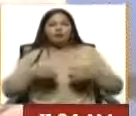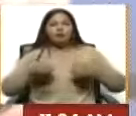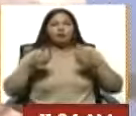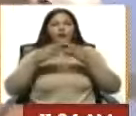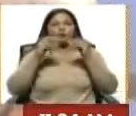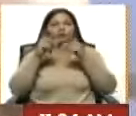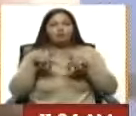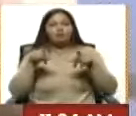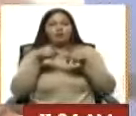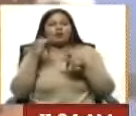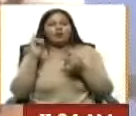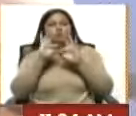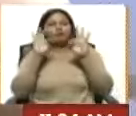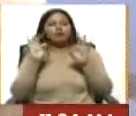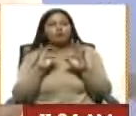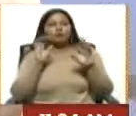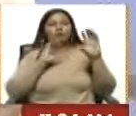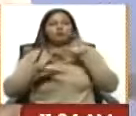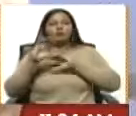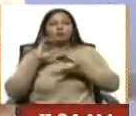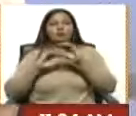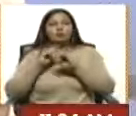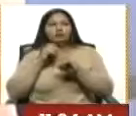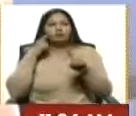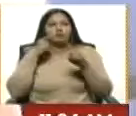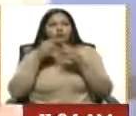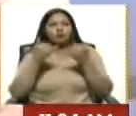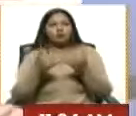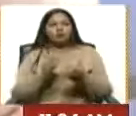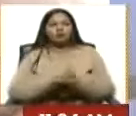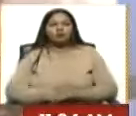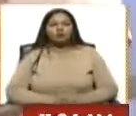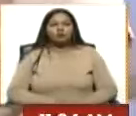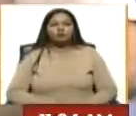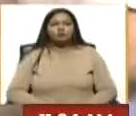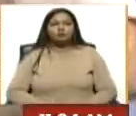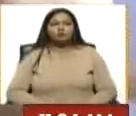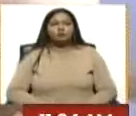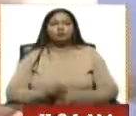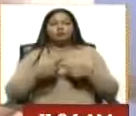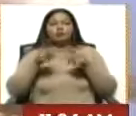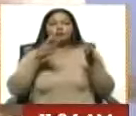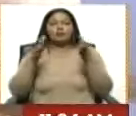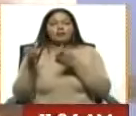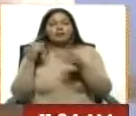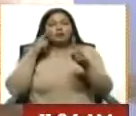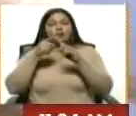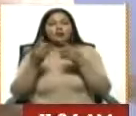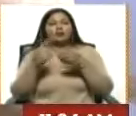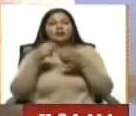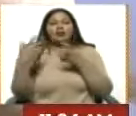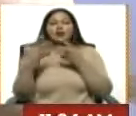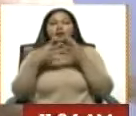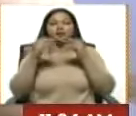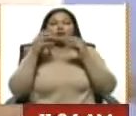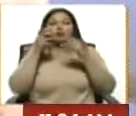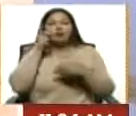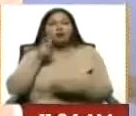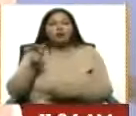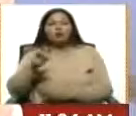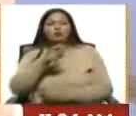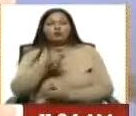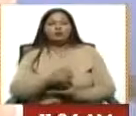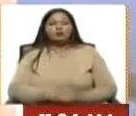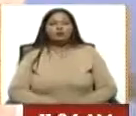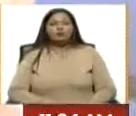supermercado. Ahí hay una metodología comunicacional que es infalible. Pero además él le agrega el concepto de la guerra de todo el pueblo, ¿no?